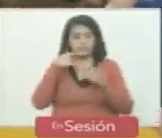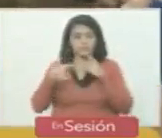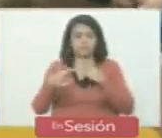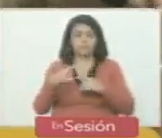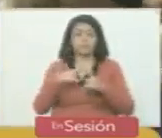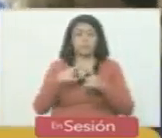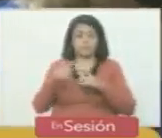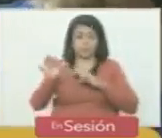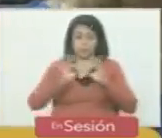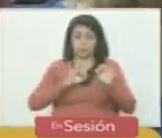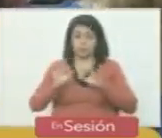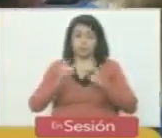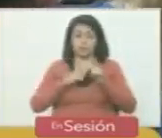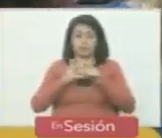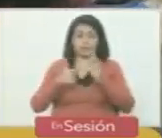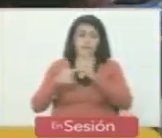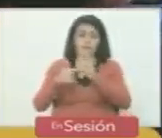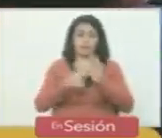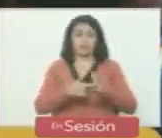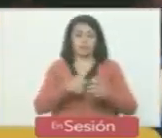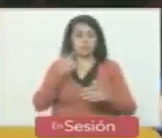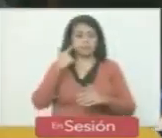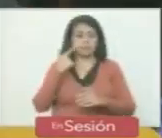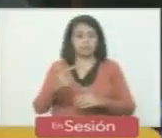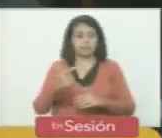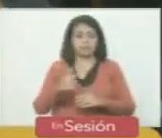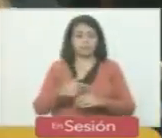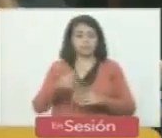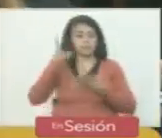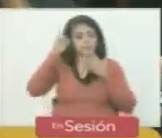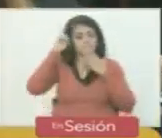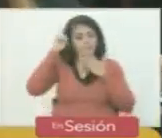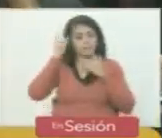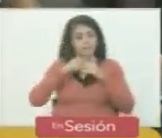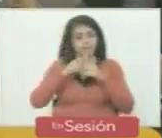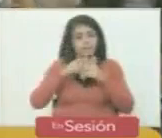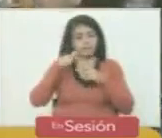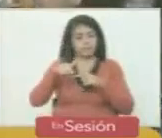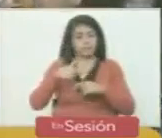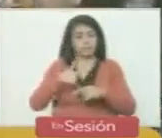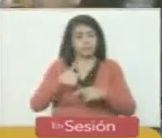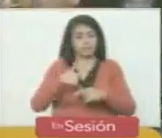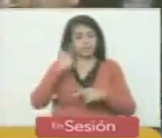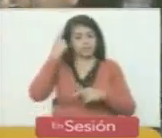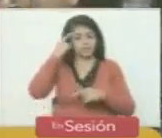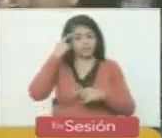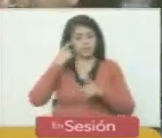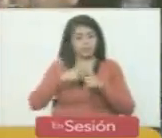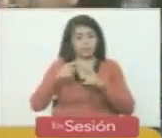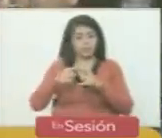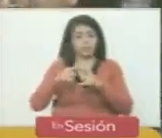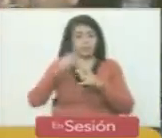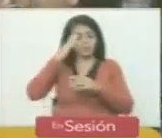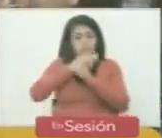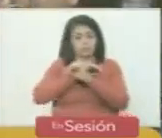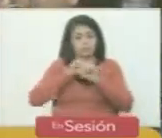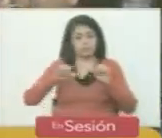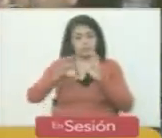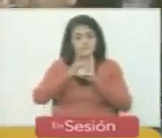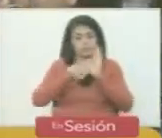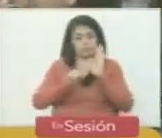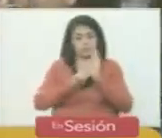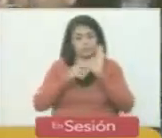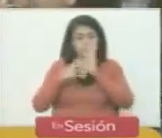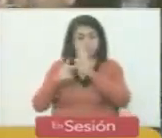Esa capacidad nos la han enseñado a las y los indígenas. Yo sabía que los militares que estaban en la